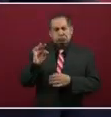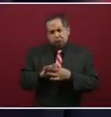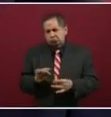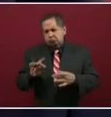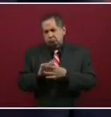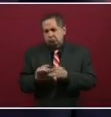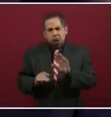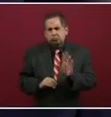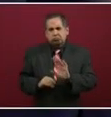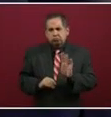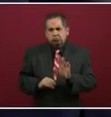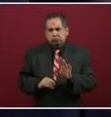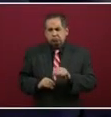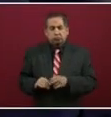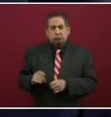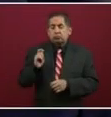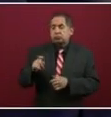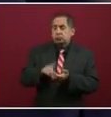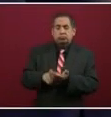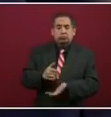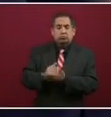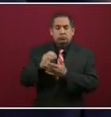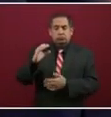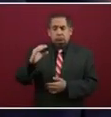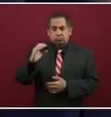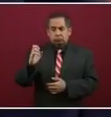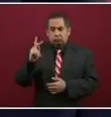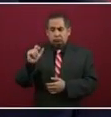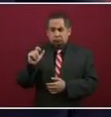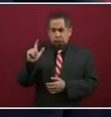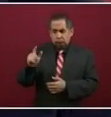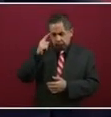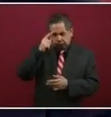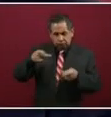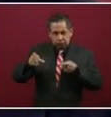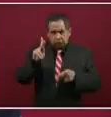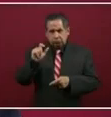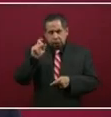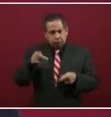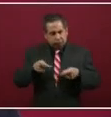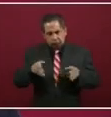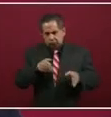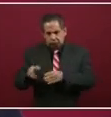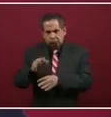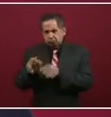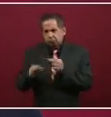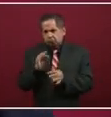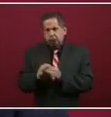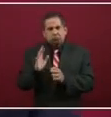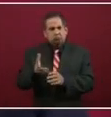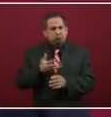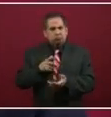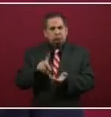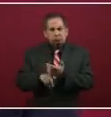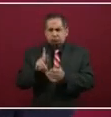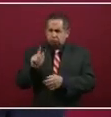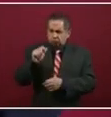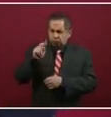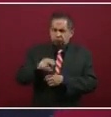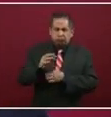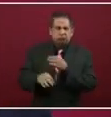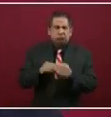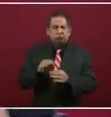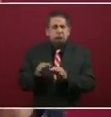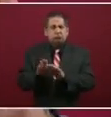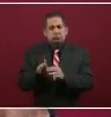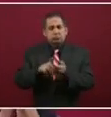pero nos ayudó la CEPAL a la elaboración del plan y ya lo tenemos, el Plan de Desarrollo Integral